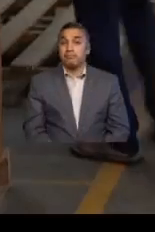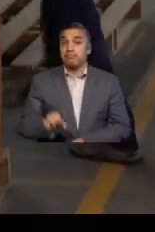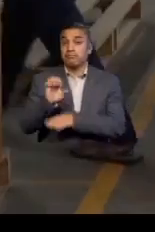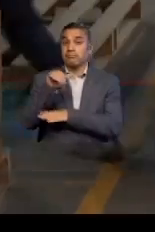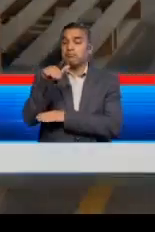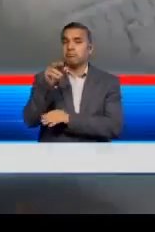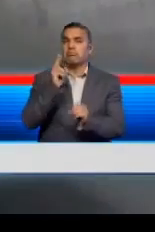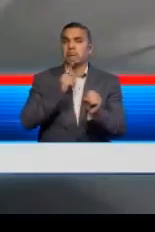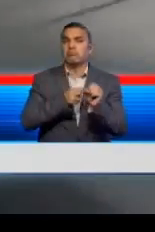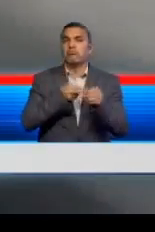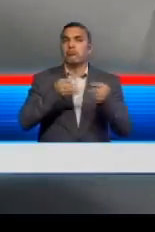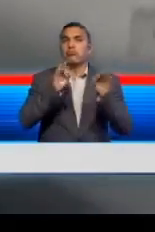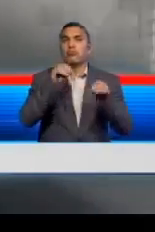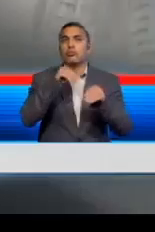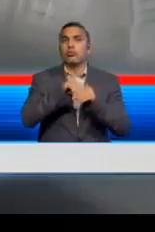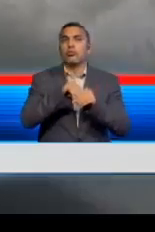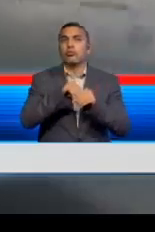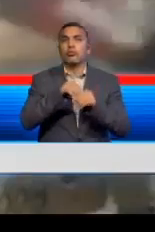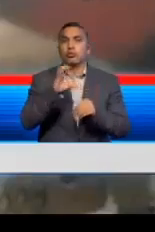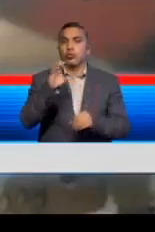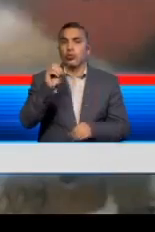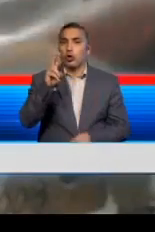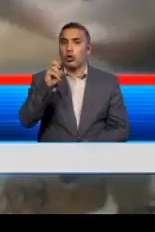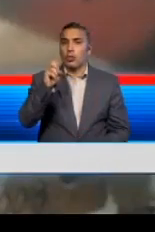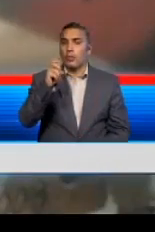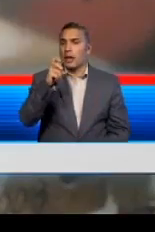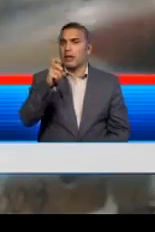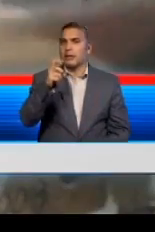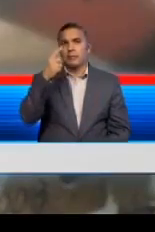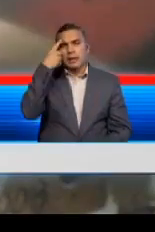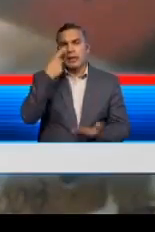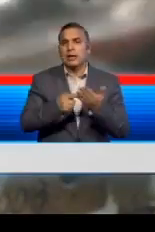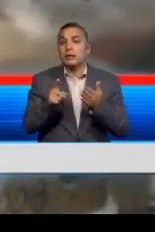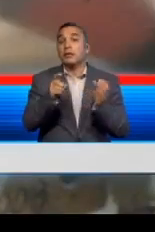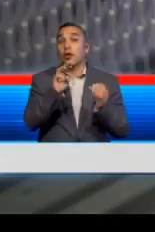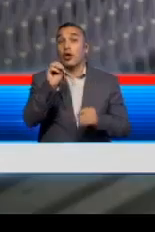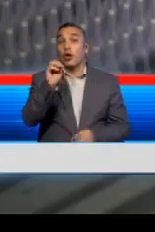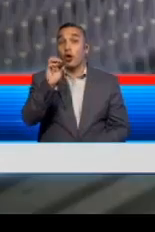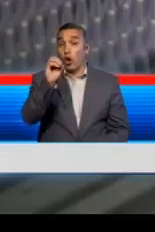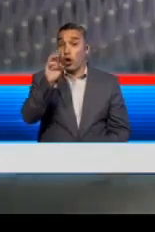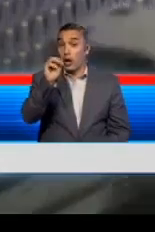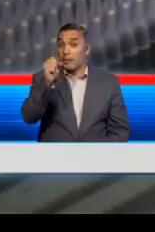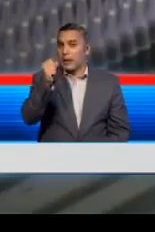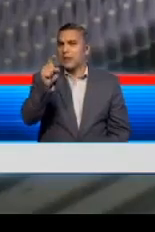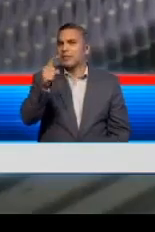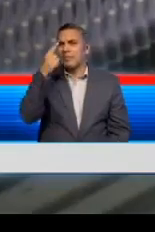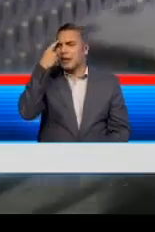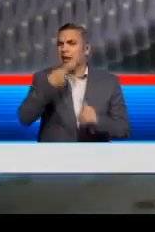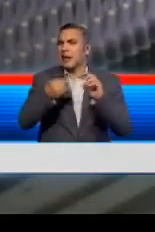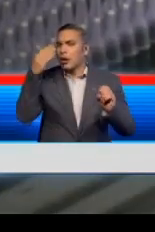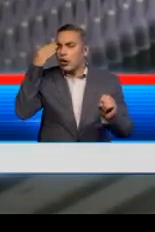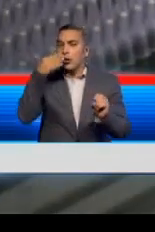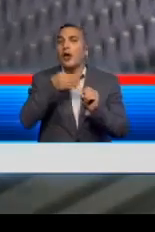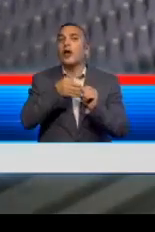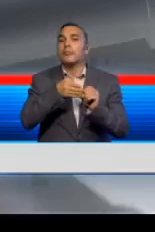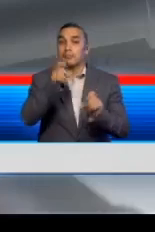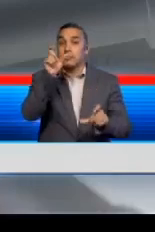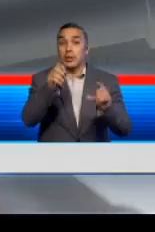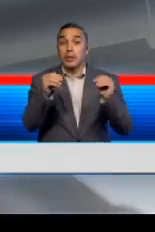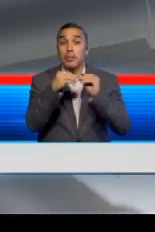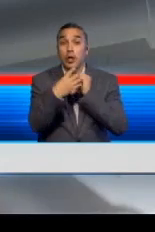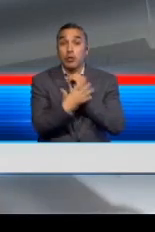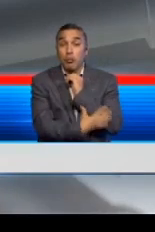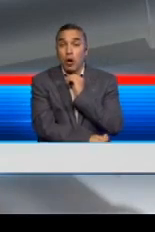Ecuador será parte del mecanismo Global COVAX Facility que lleva adelante la OMS con el objetivo de garantizar el acceso